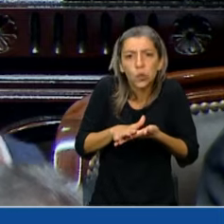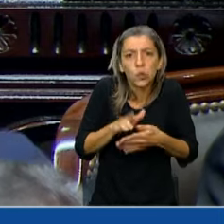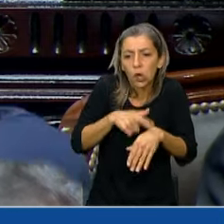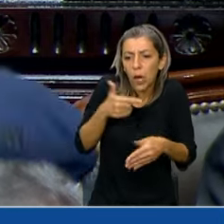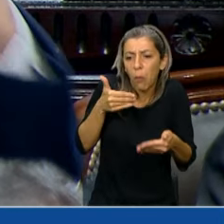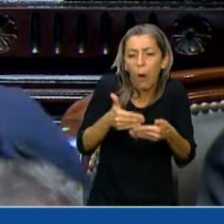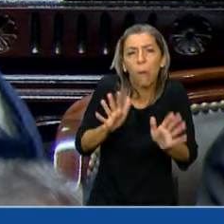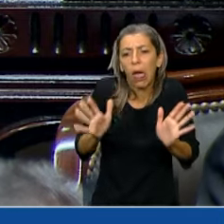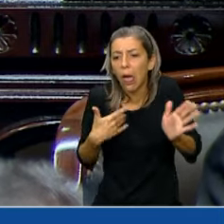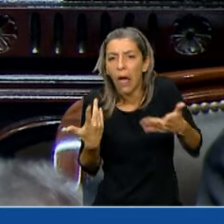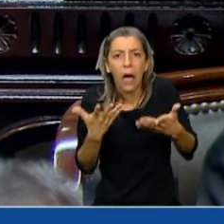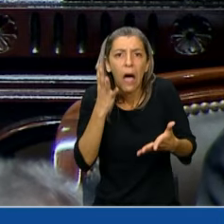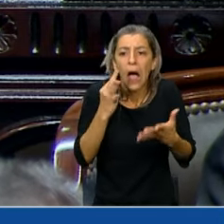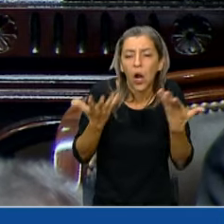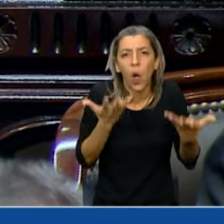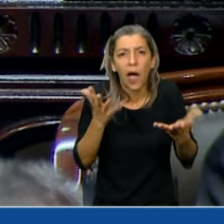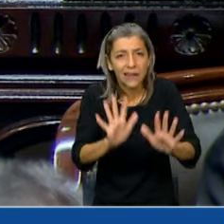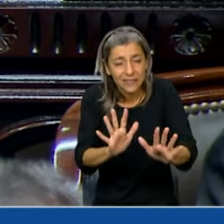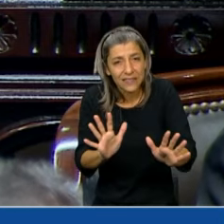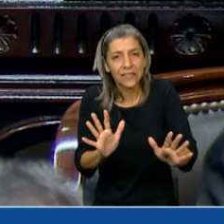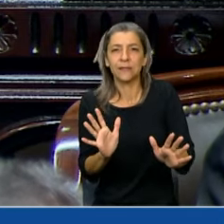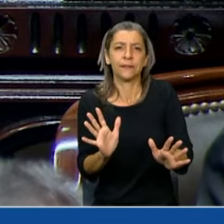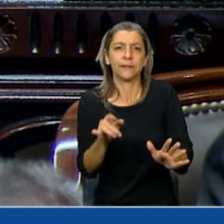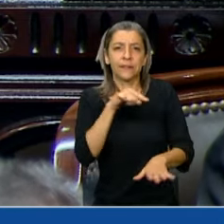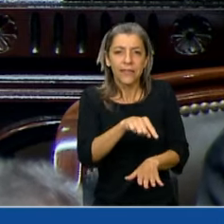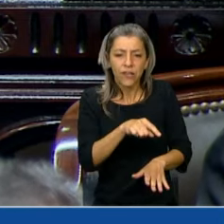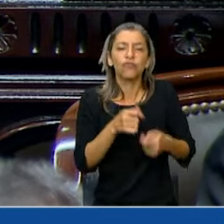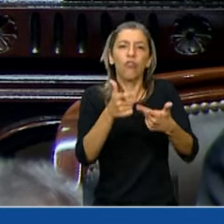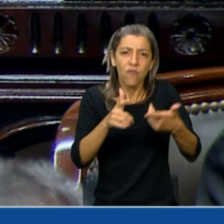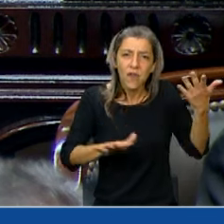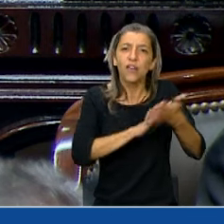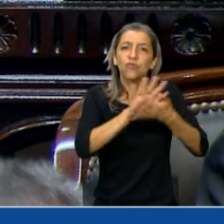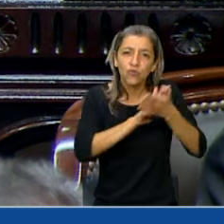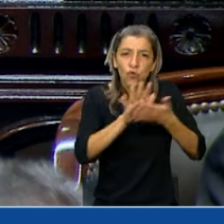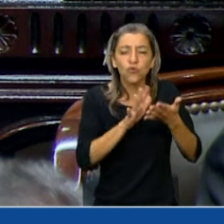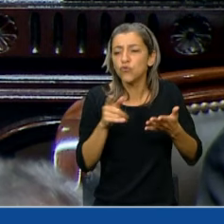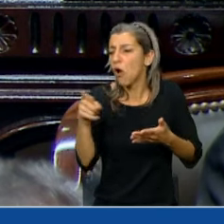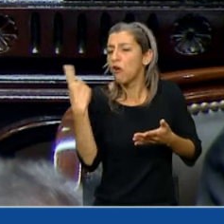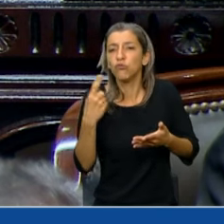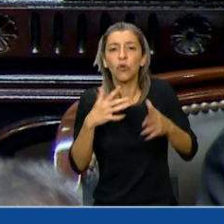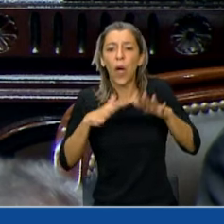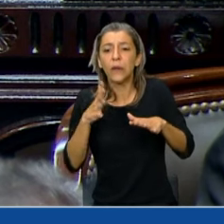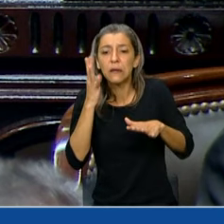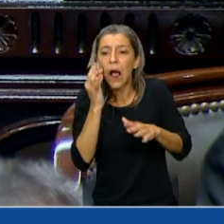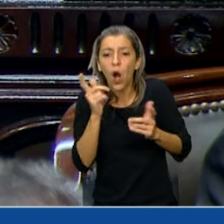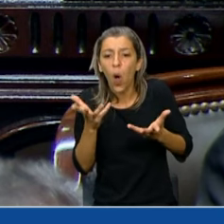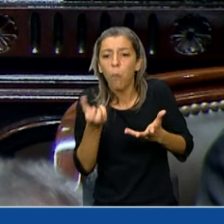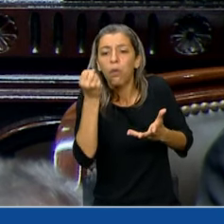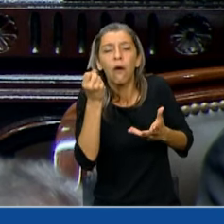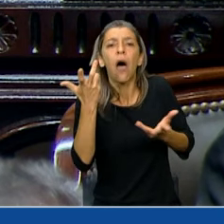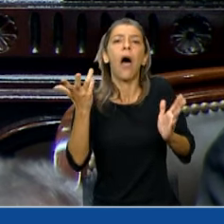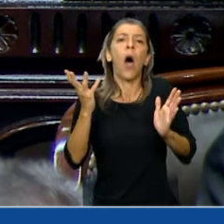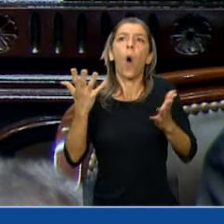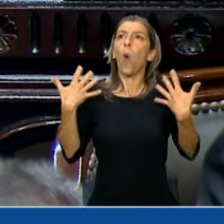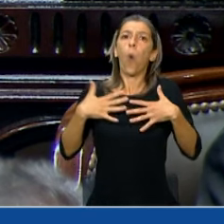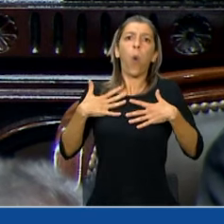exhibe y además se festeja no debemos cansarnos de condenarlo